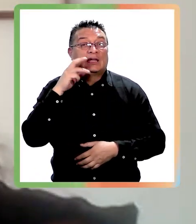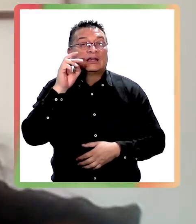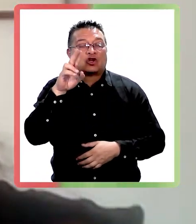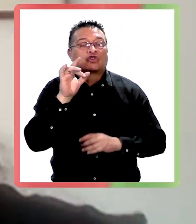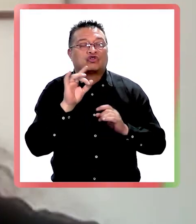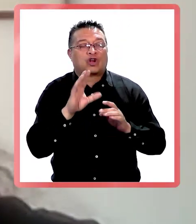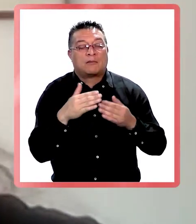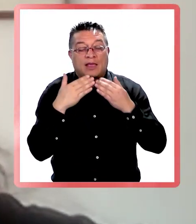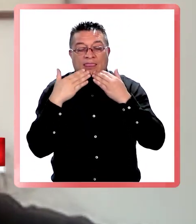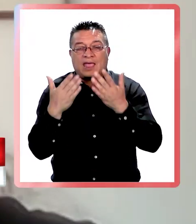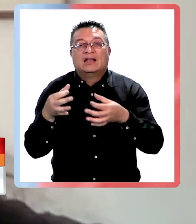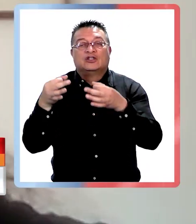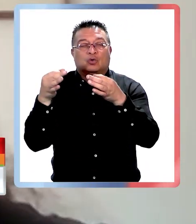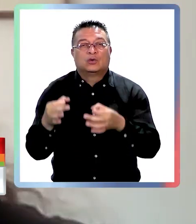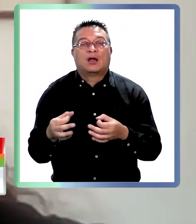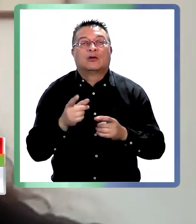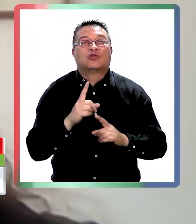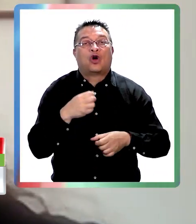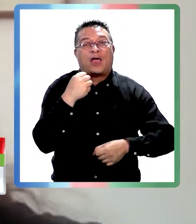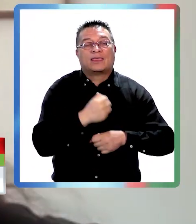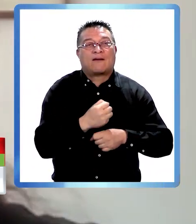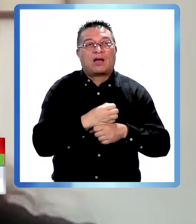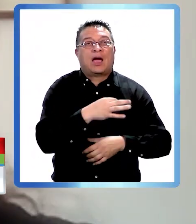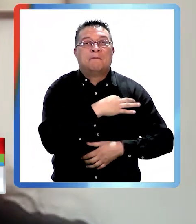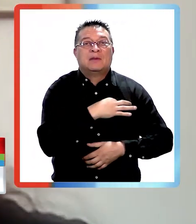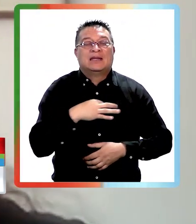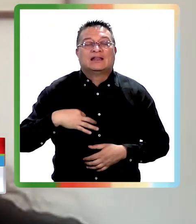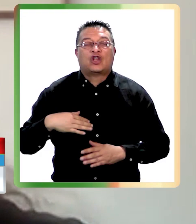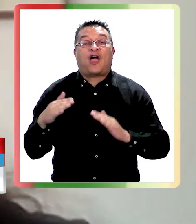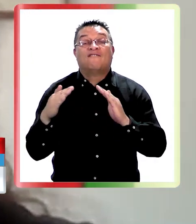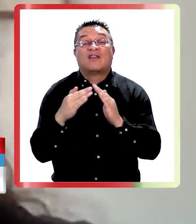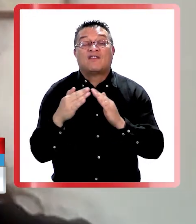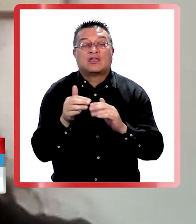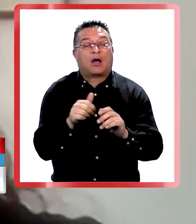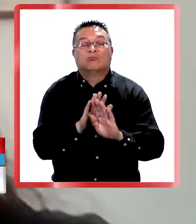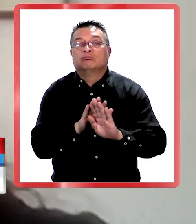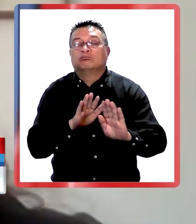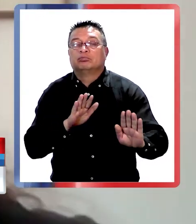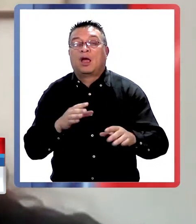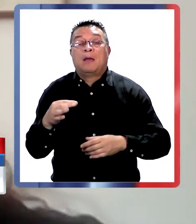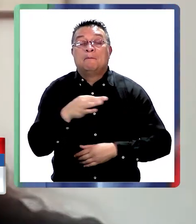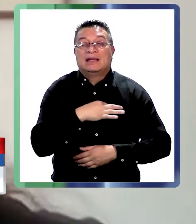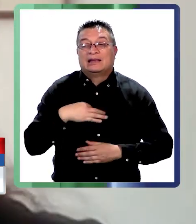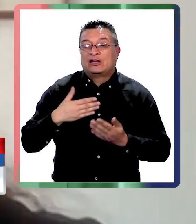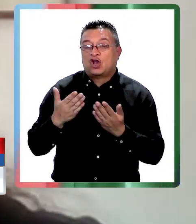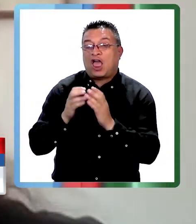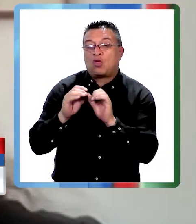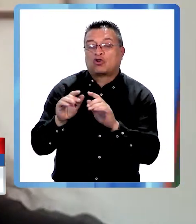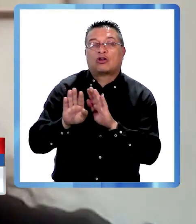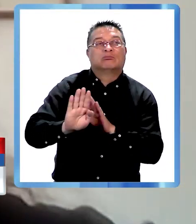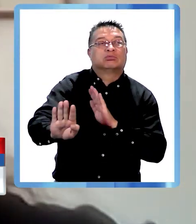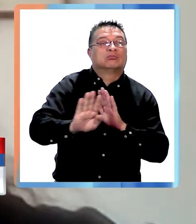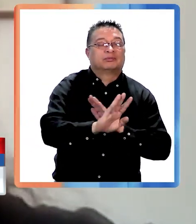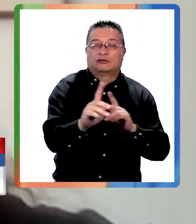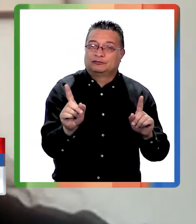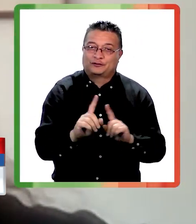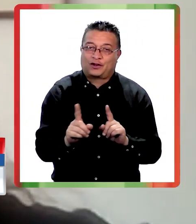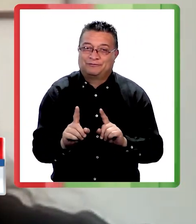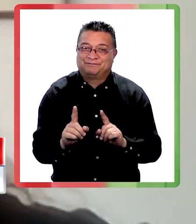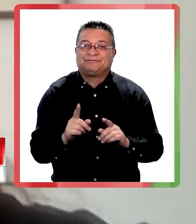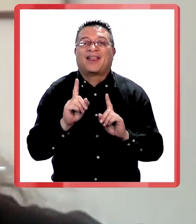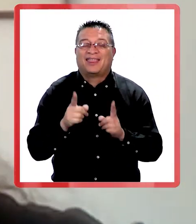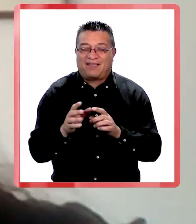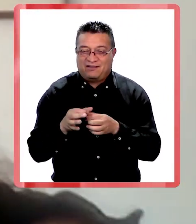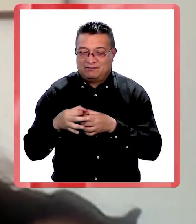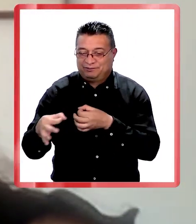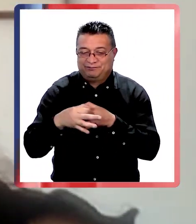Interior encargado de la provisión de seguridad que no trabaje, por ejemplo, con un Ministerio de Vivienda o con un Ministerio de Educación. ¿Ya? La